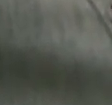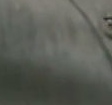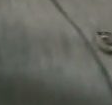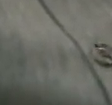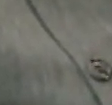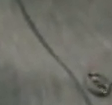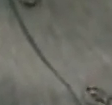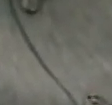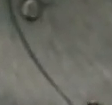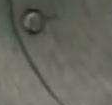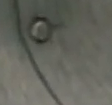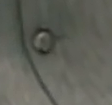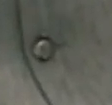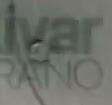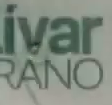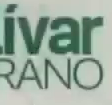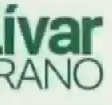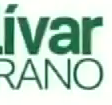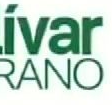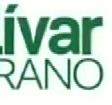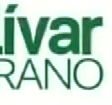con otro de nuestros héroes,